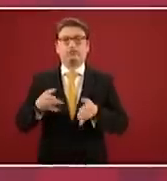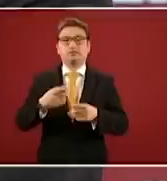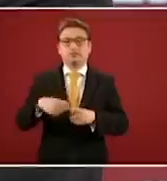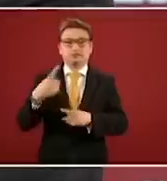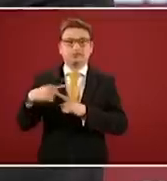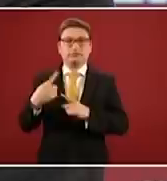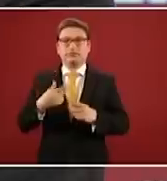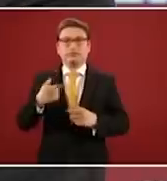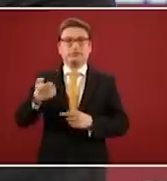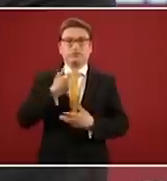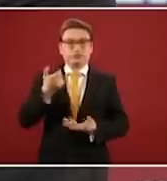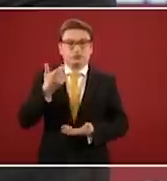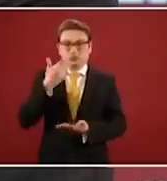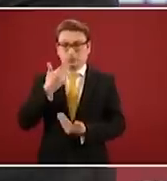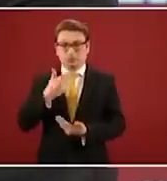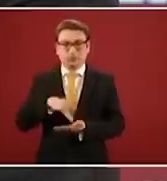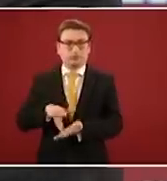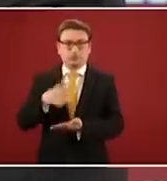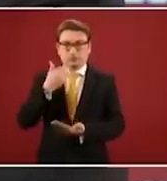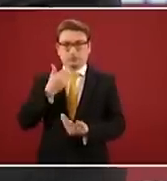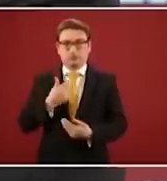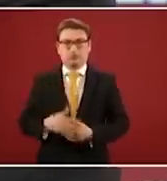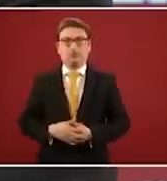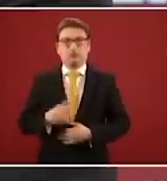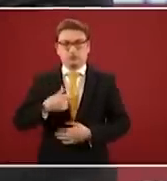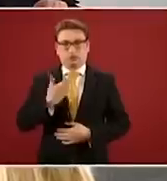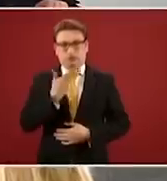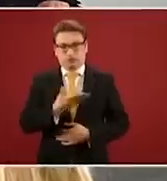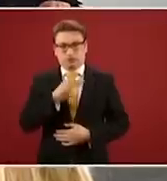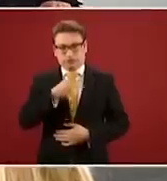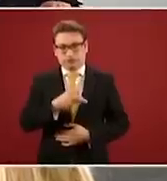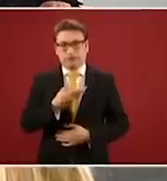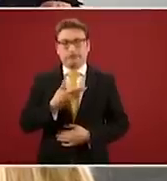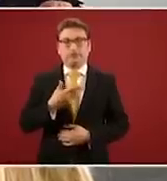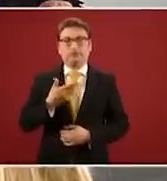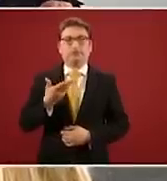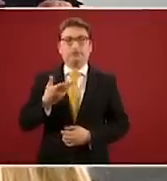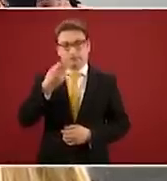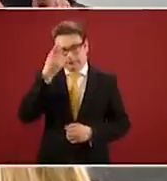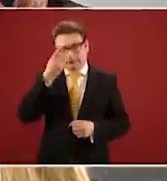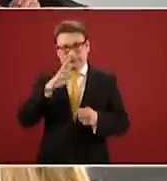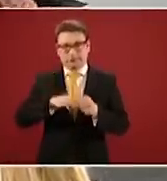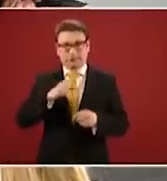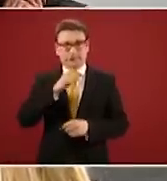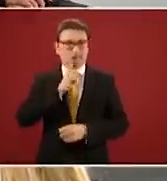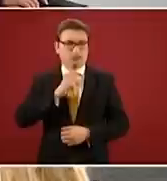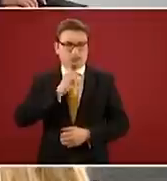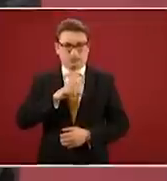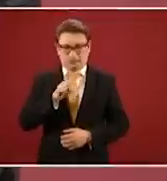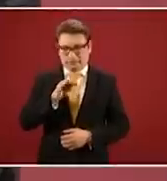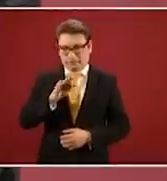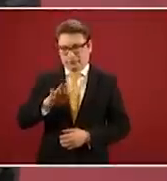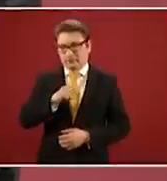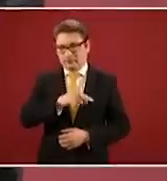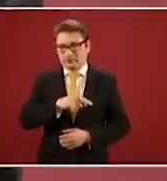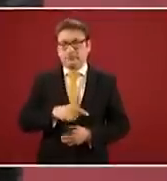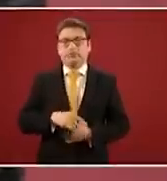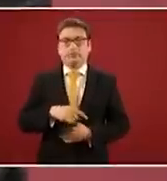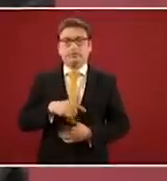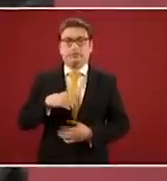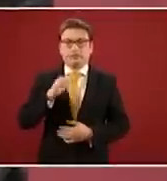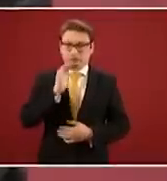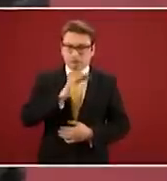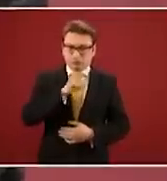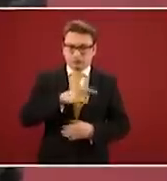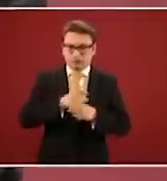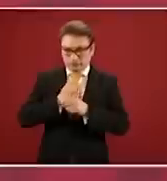muchos no tienen apoyo. Le pedí a la directora del DIF que hiciera